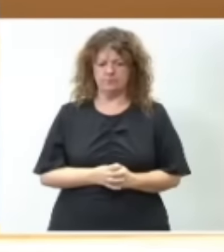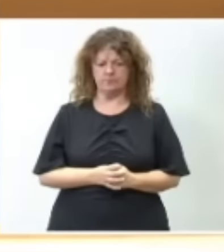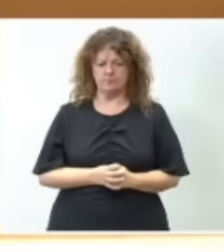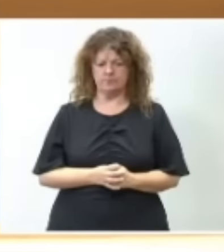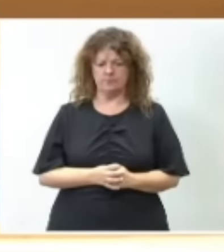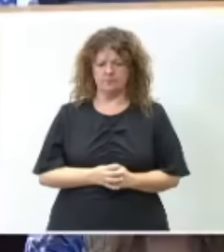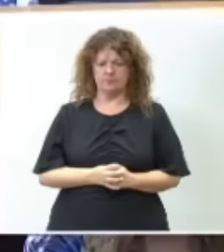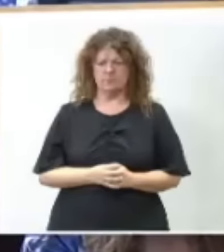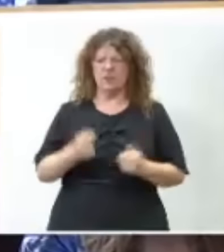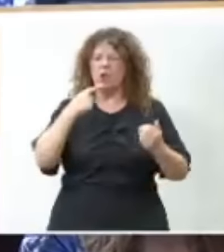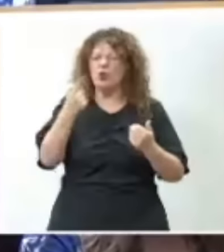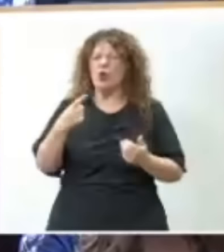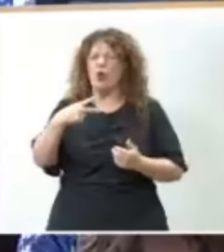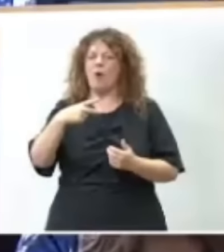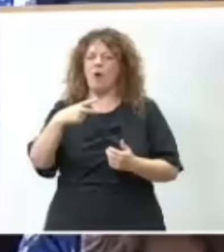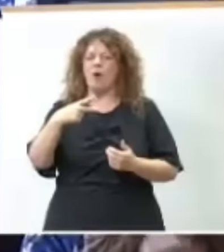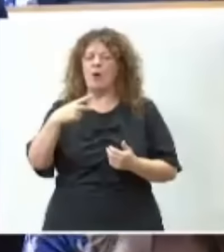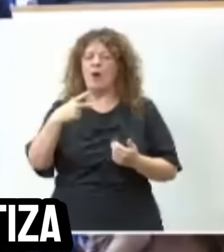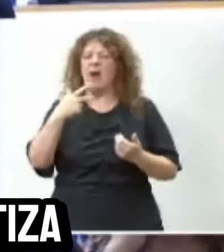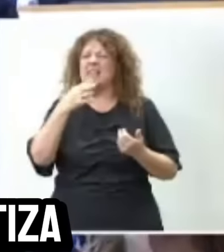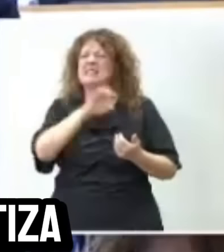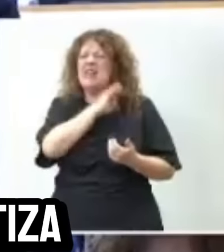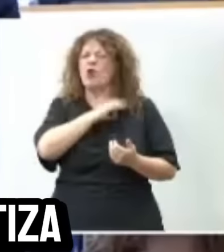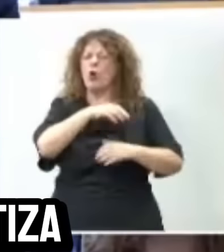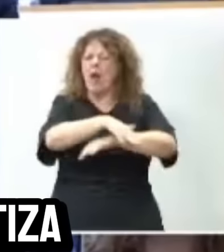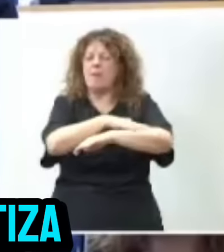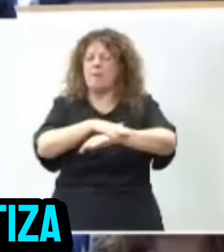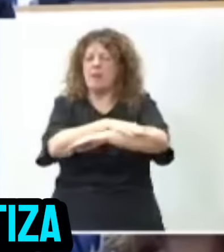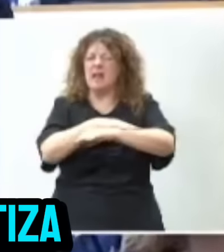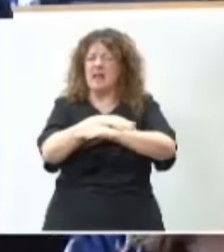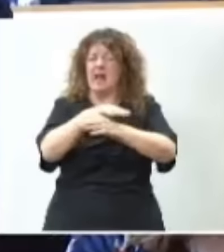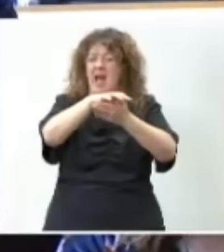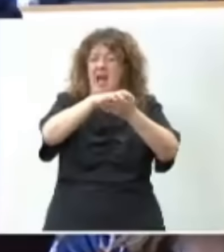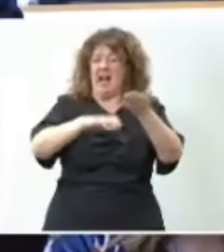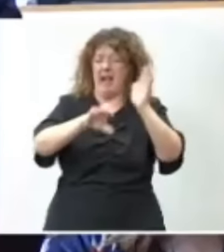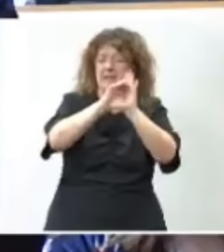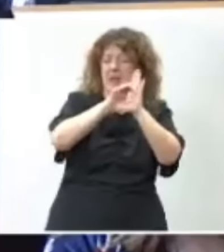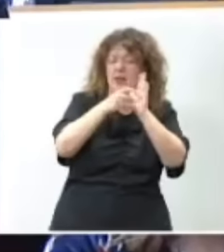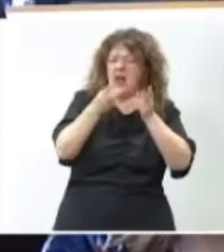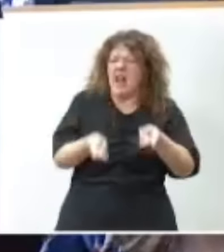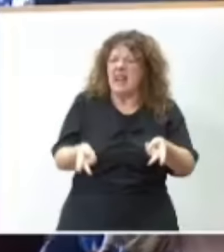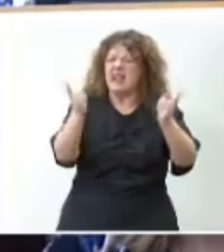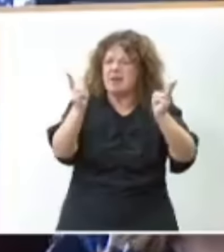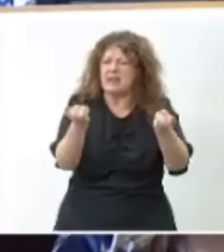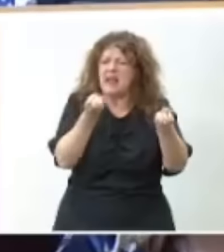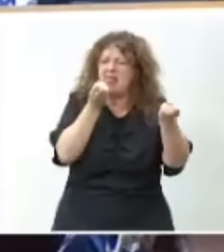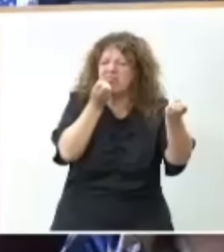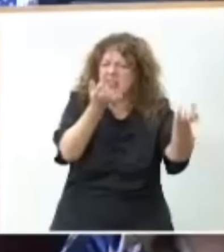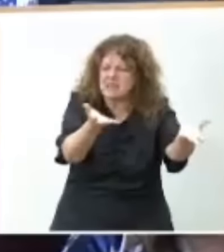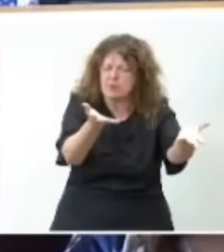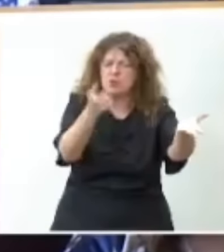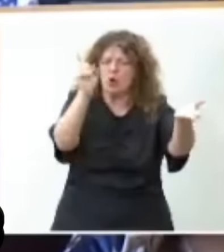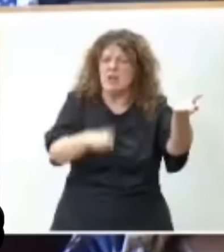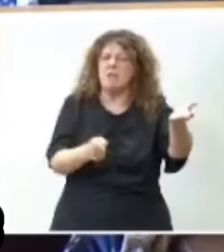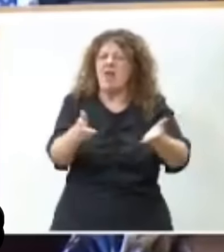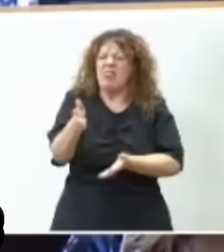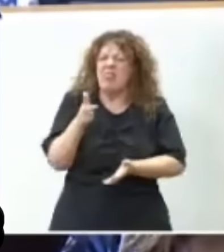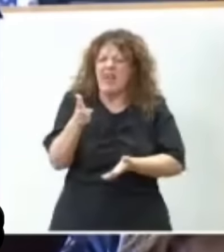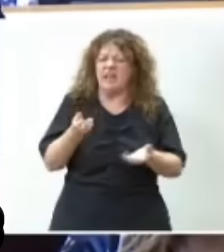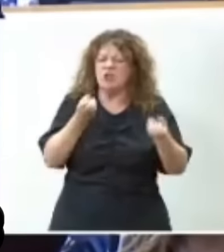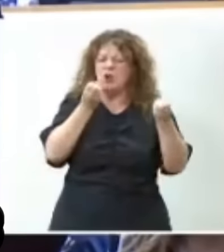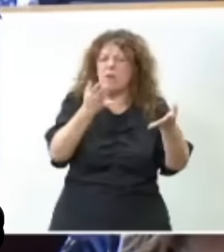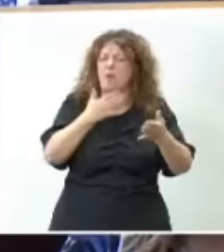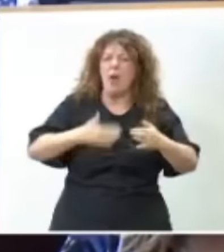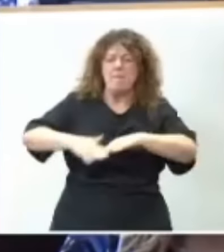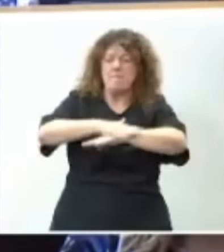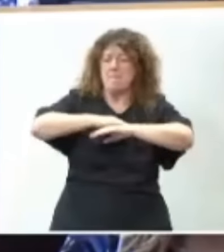Me refería a la fiscal Delgado. Señora ministra, nuestra Carta Magna garantiza la libertad de expresión y también el derecho a la información como